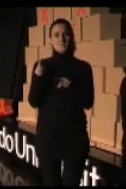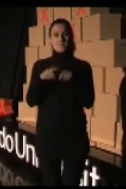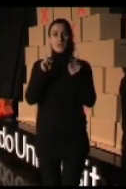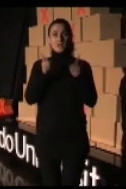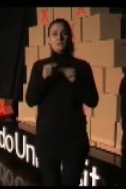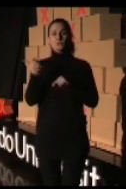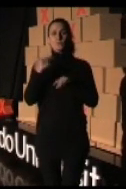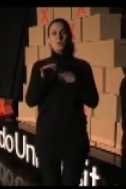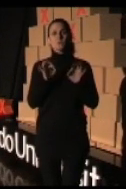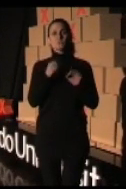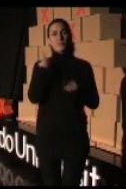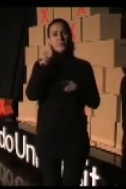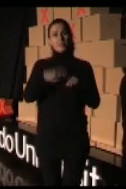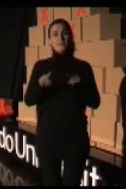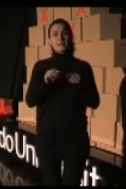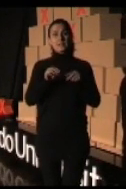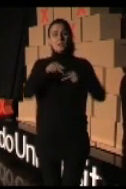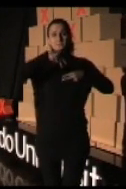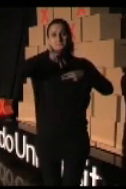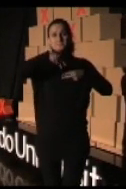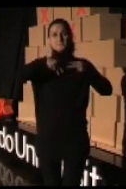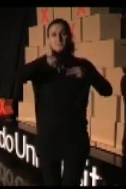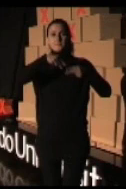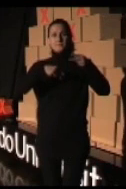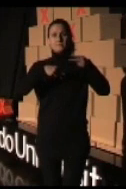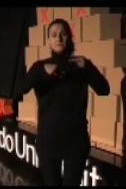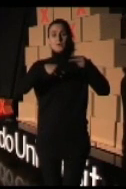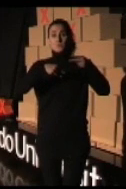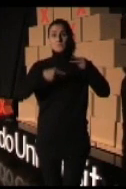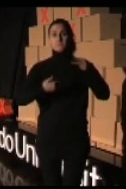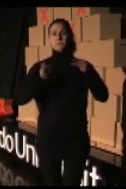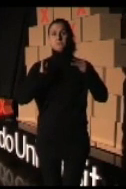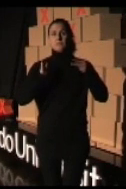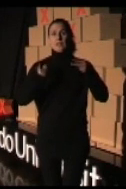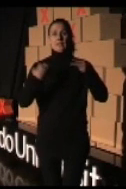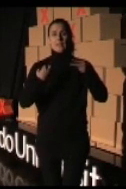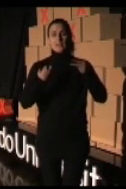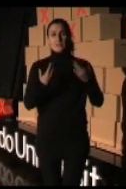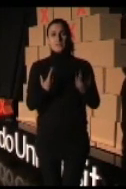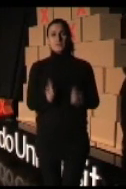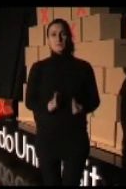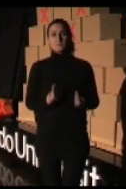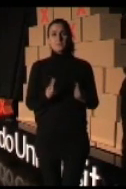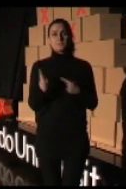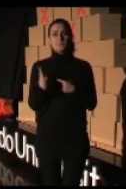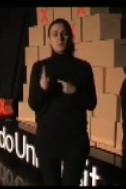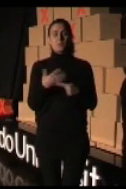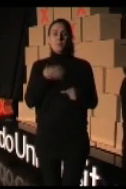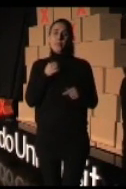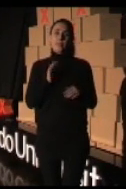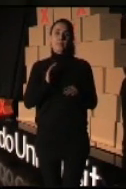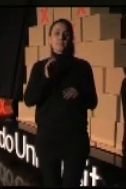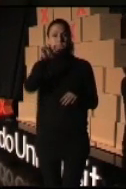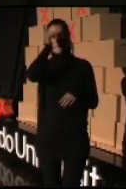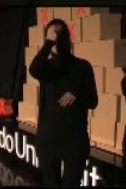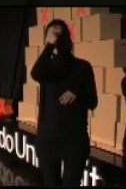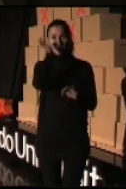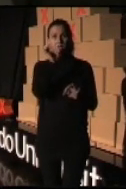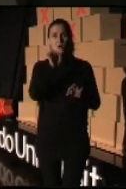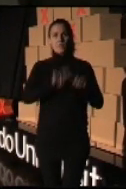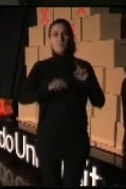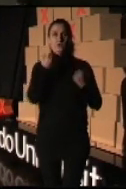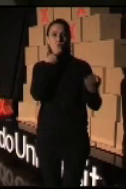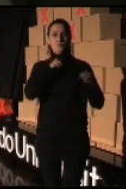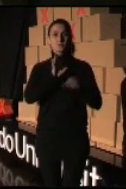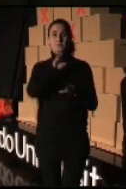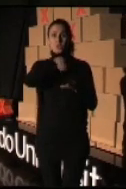esta alteración que habría en esta posición y que podría ser responsable de una enfermedad o de un determinado comportamiento